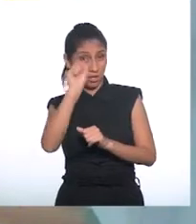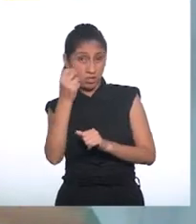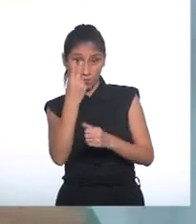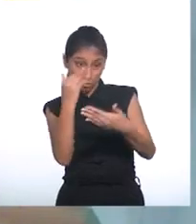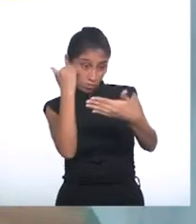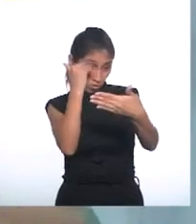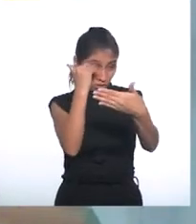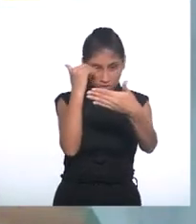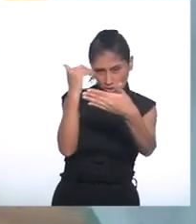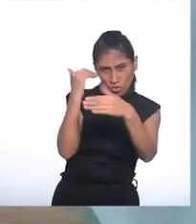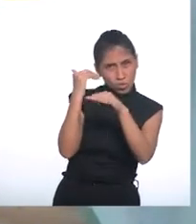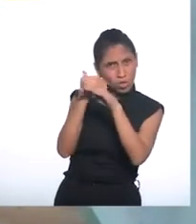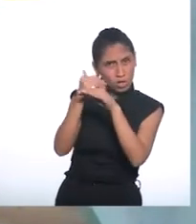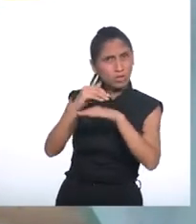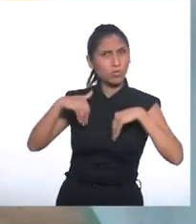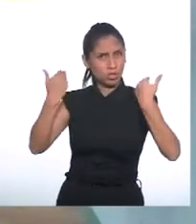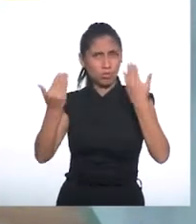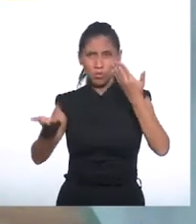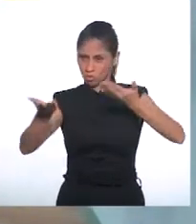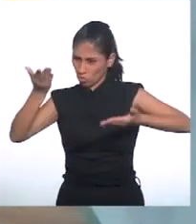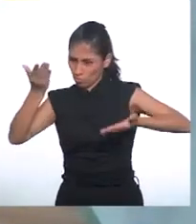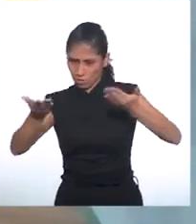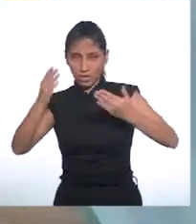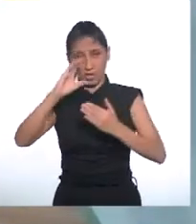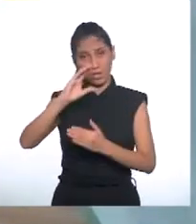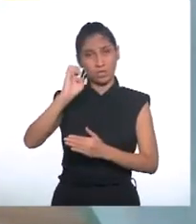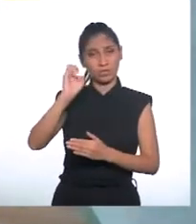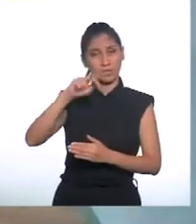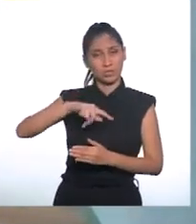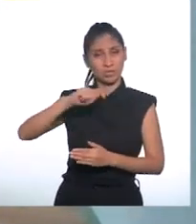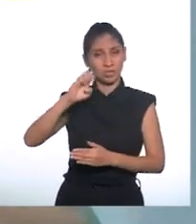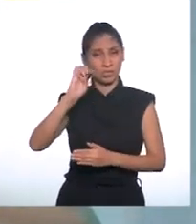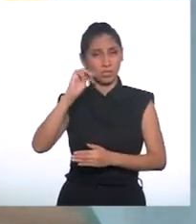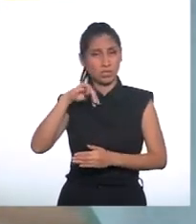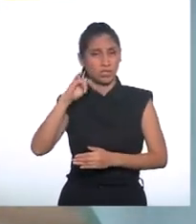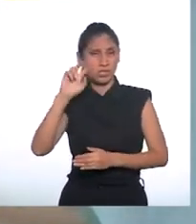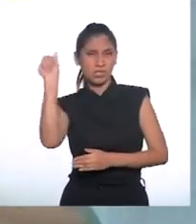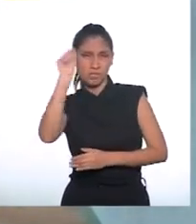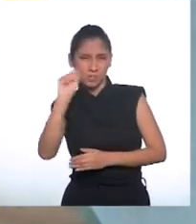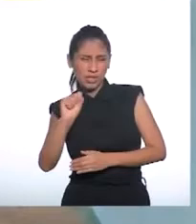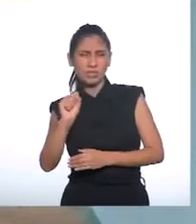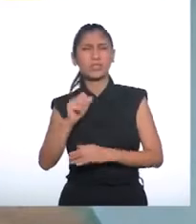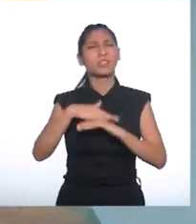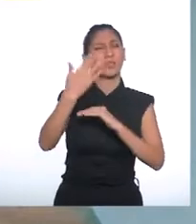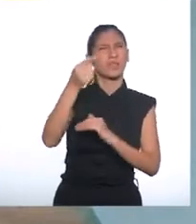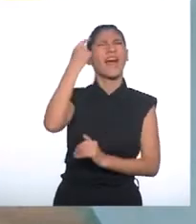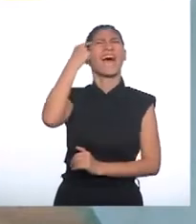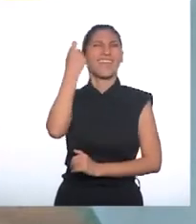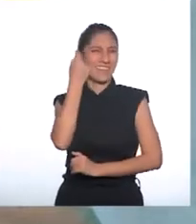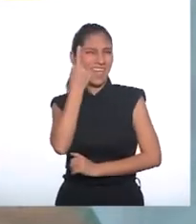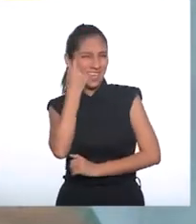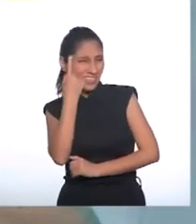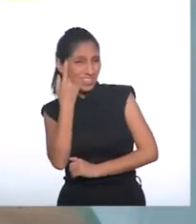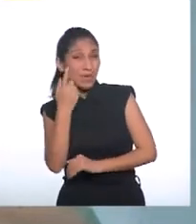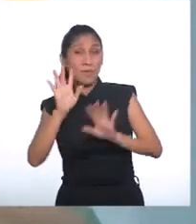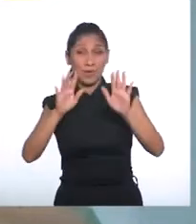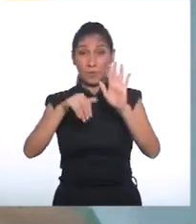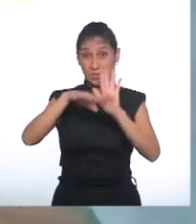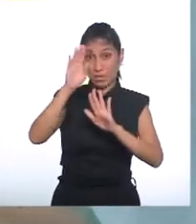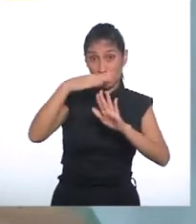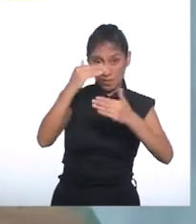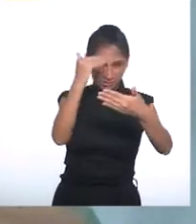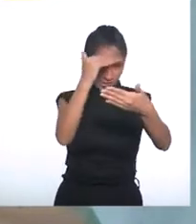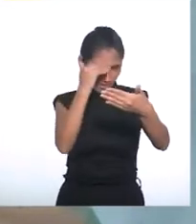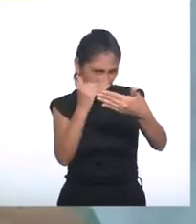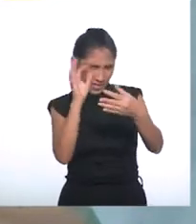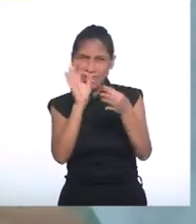las centésimas y luego milésimas y luego... Creo que captamos la idea, googleana. Mientras más precisión